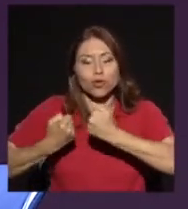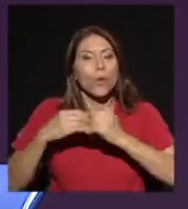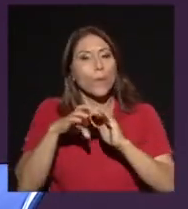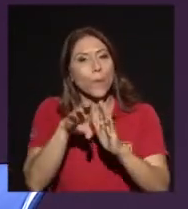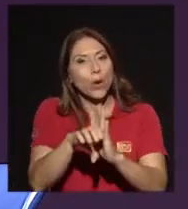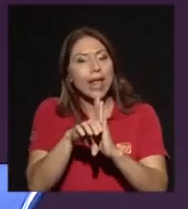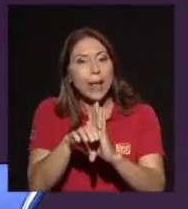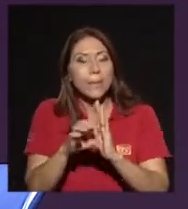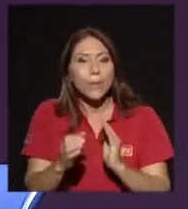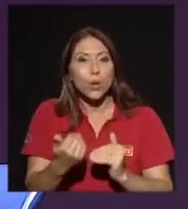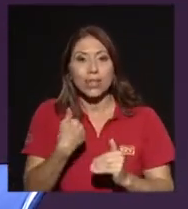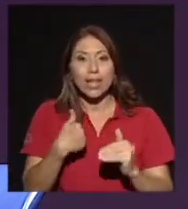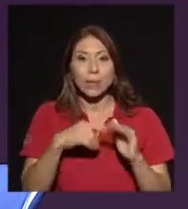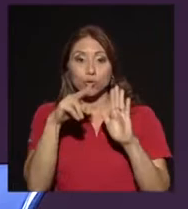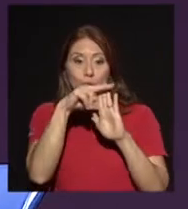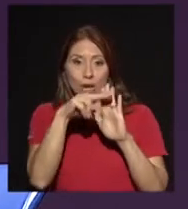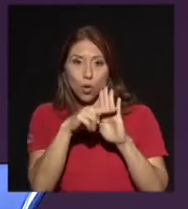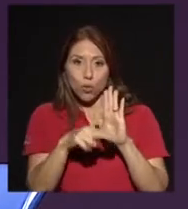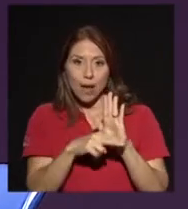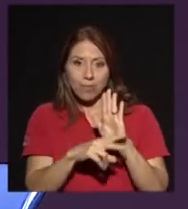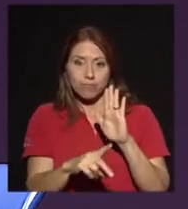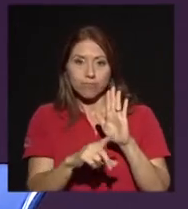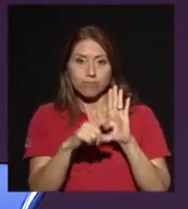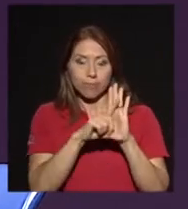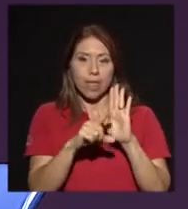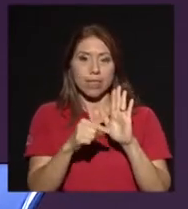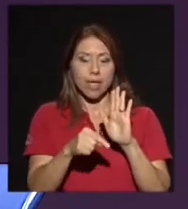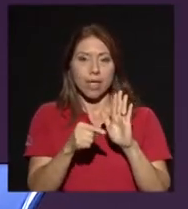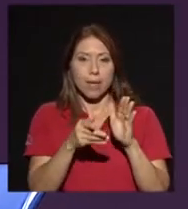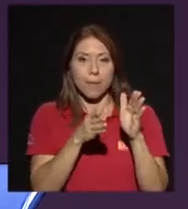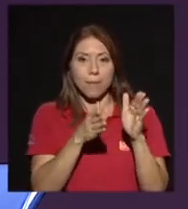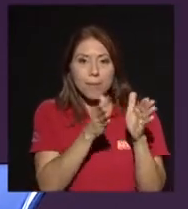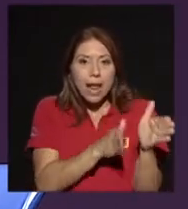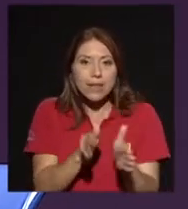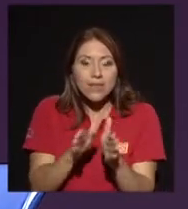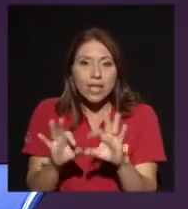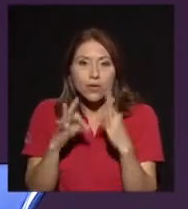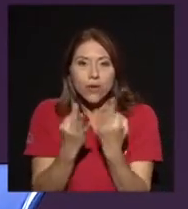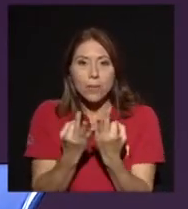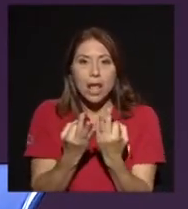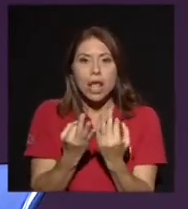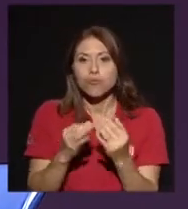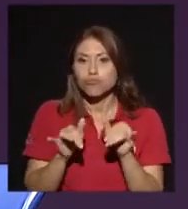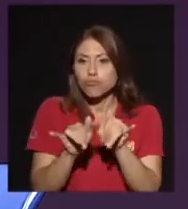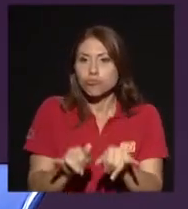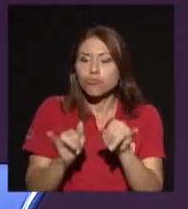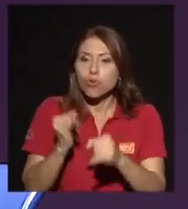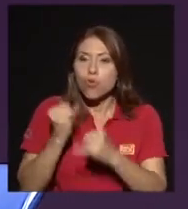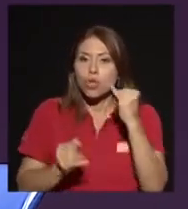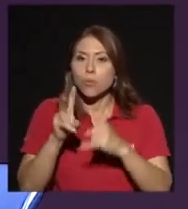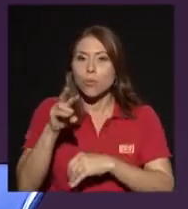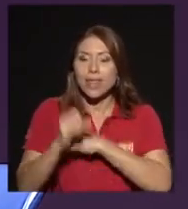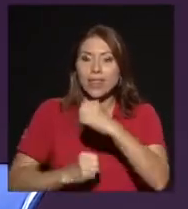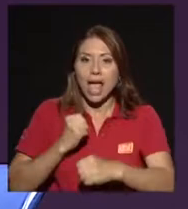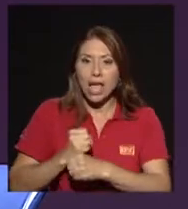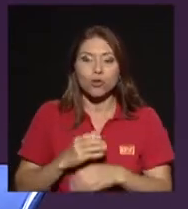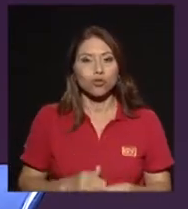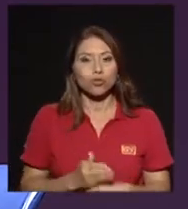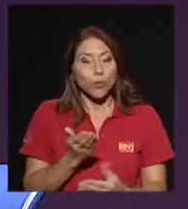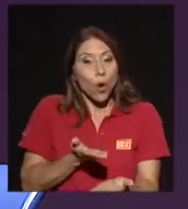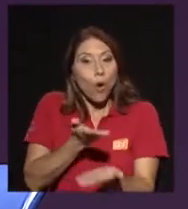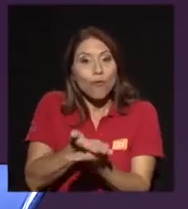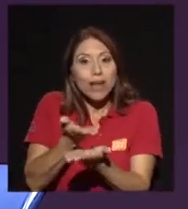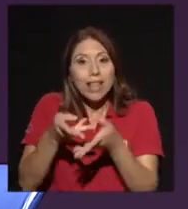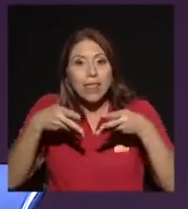ejemplo, tenemos una norma de planificación que ha estado vigente por los últimos 20 años. La oferta de métodos anticonceptivos es